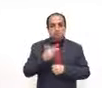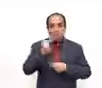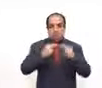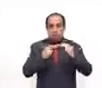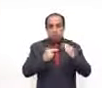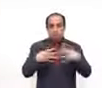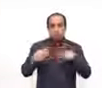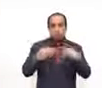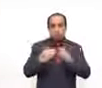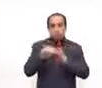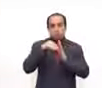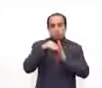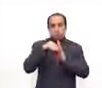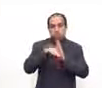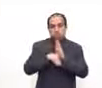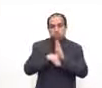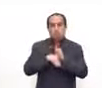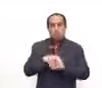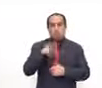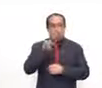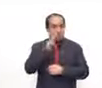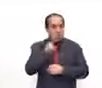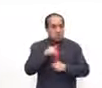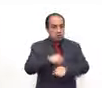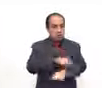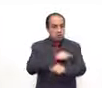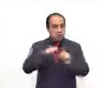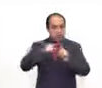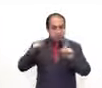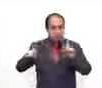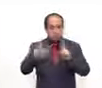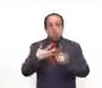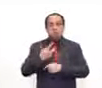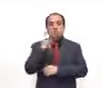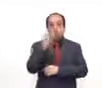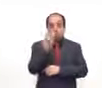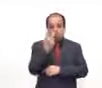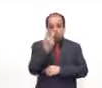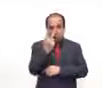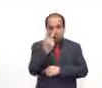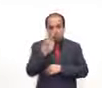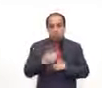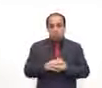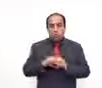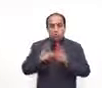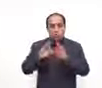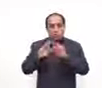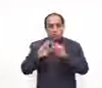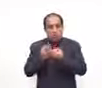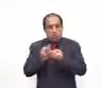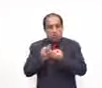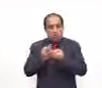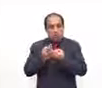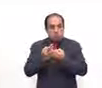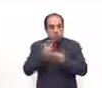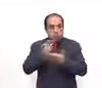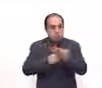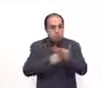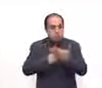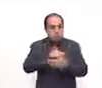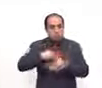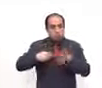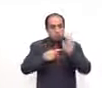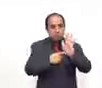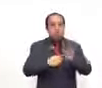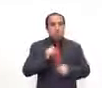baja. Pueden ver en esta gráfica larga que estamos justo dentro de los dos escenarios que les hemos presentado. Con las cerca de